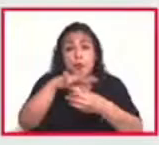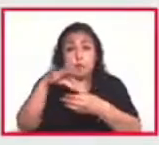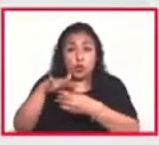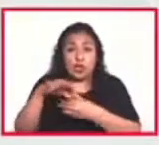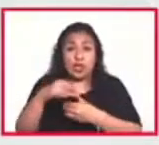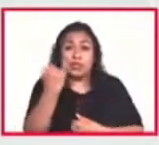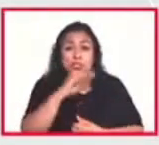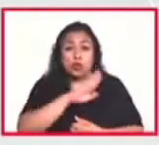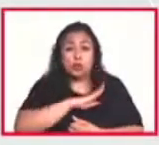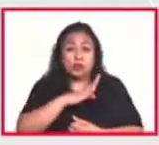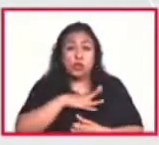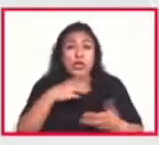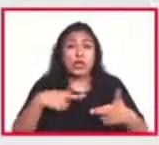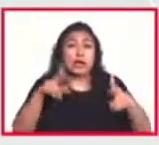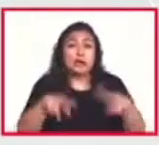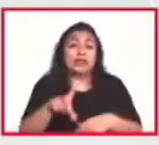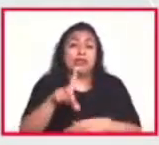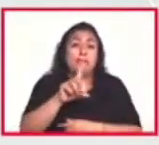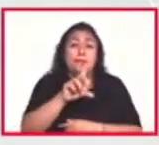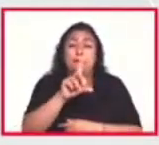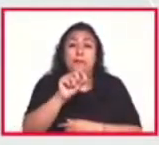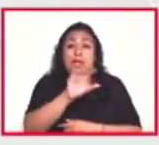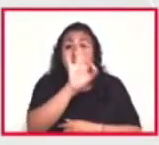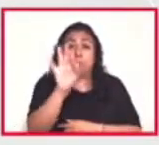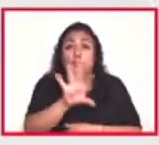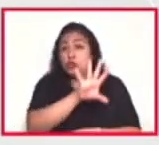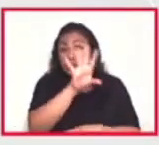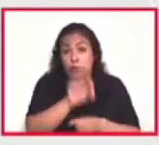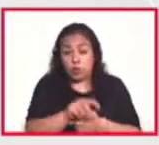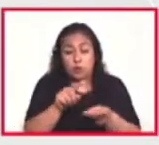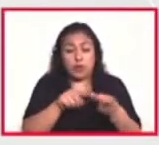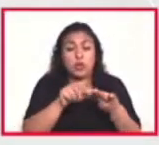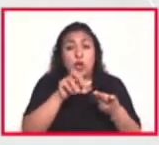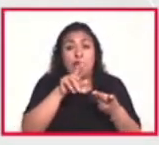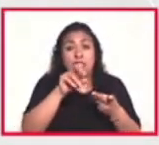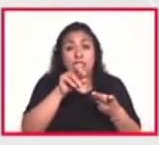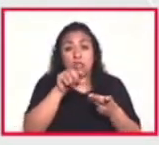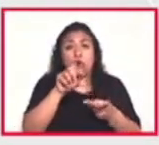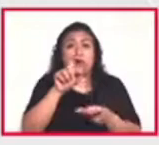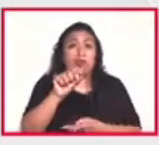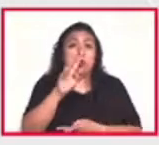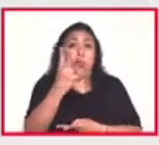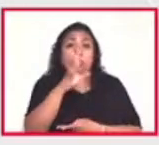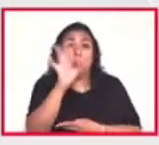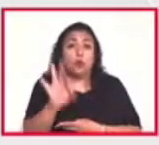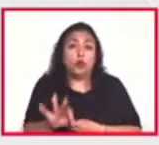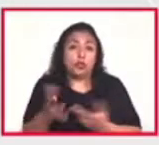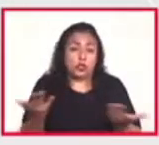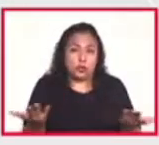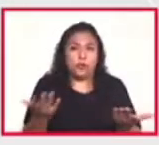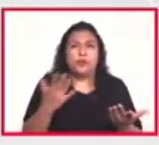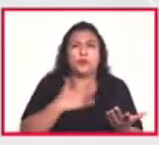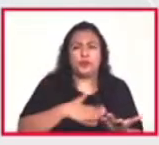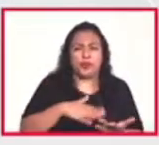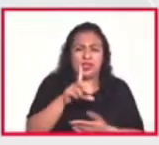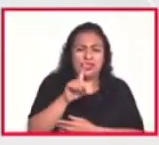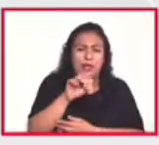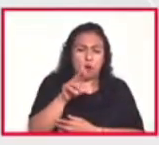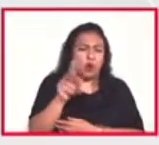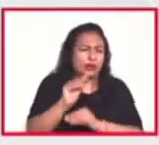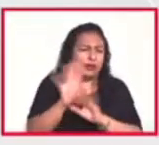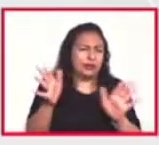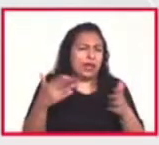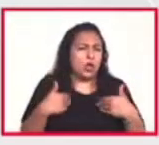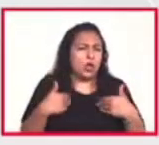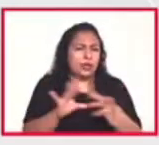representan en el primer caso 20% total, en el caso de Arizona 24% total. Ahora, los demócratas tienen esto muy claro, eso